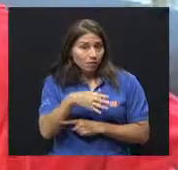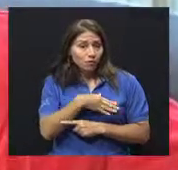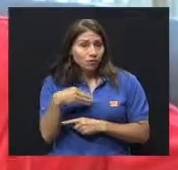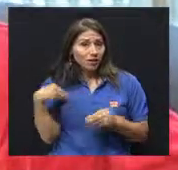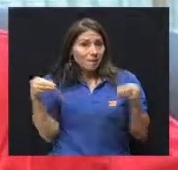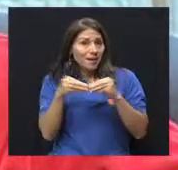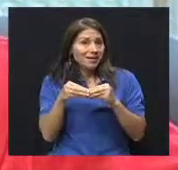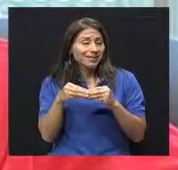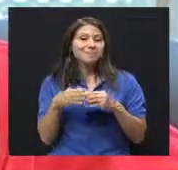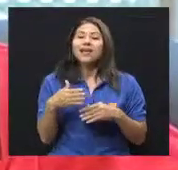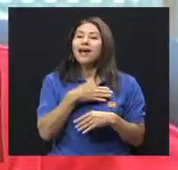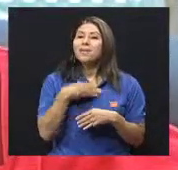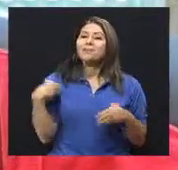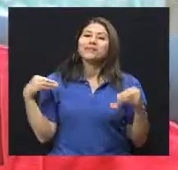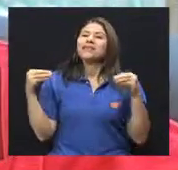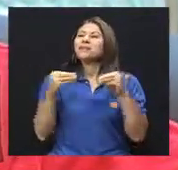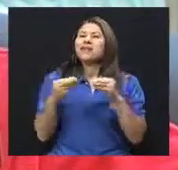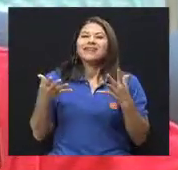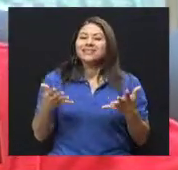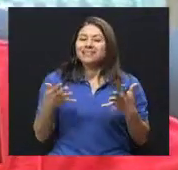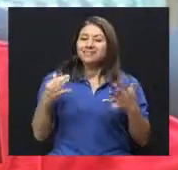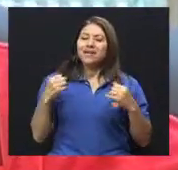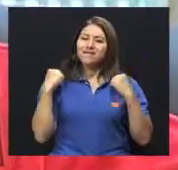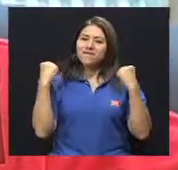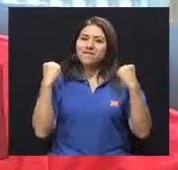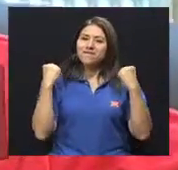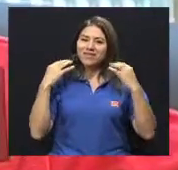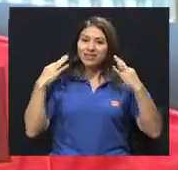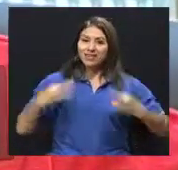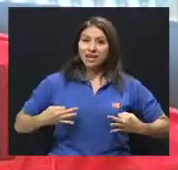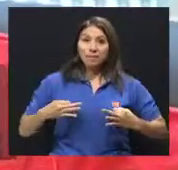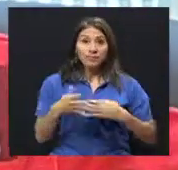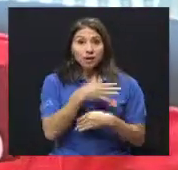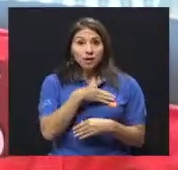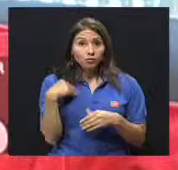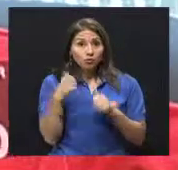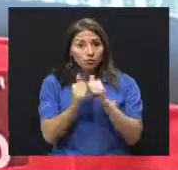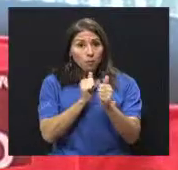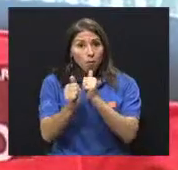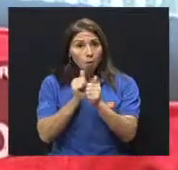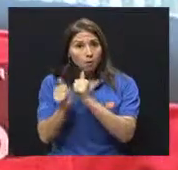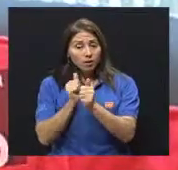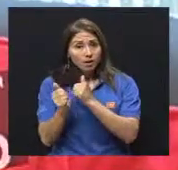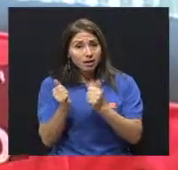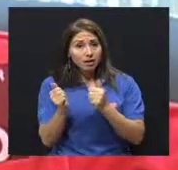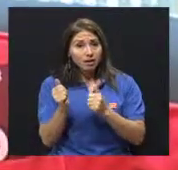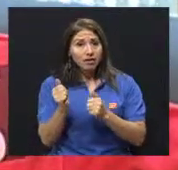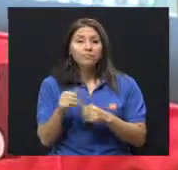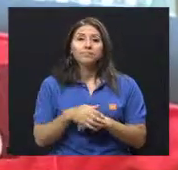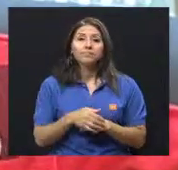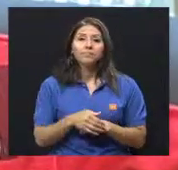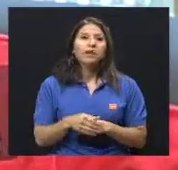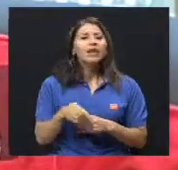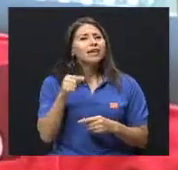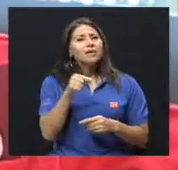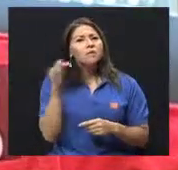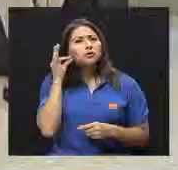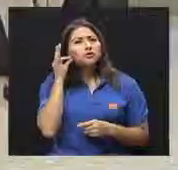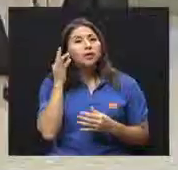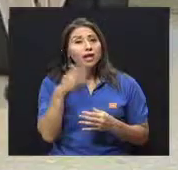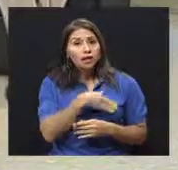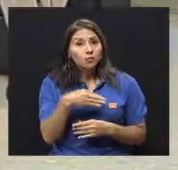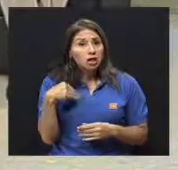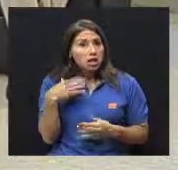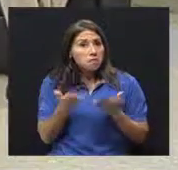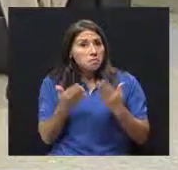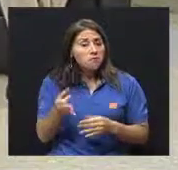¿Qué? Física. ¿Física? Ah, de verdad. ¿Te gusta hacer entonces deporte bastante? ¿Y vos,